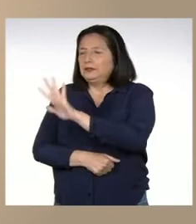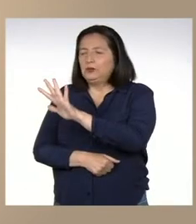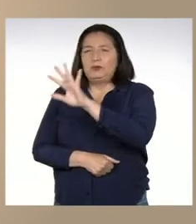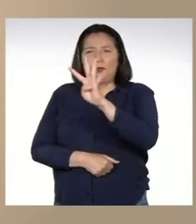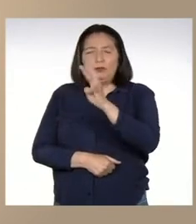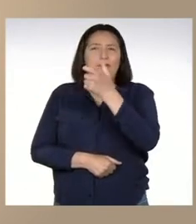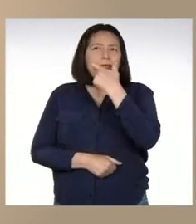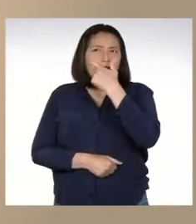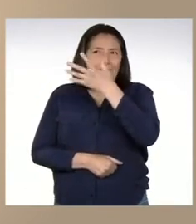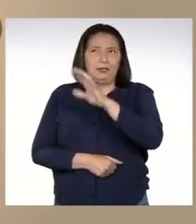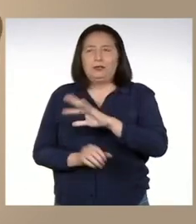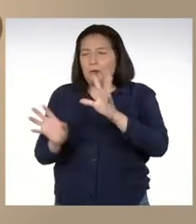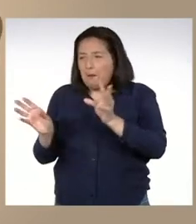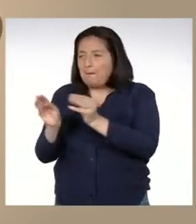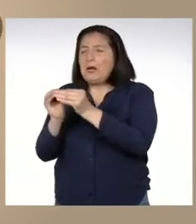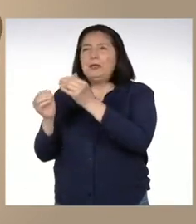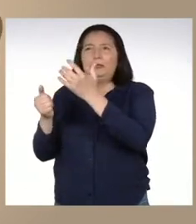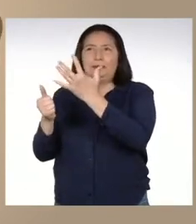54 galletas.